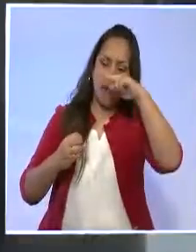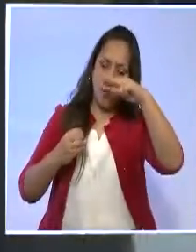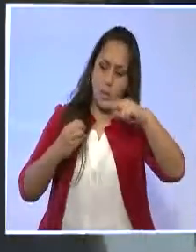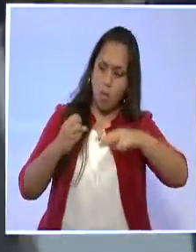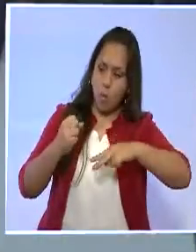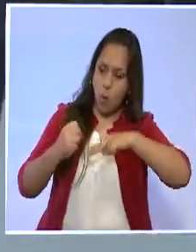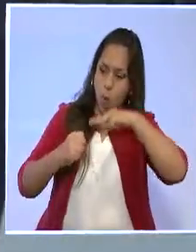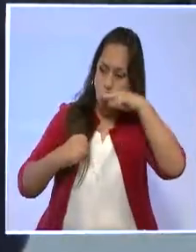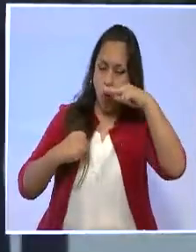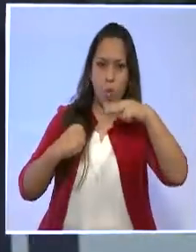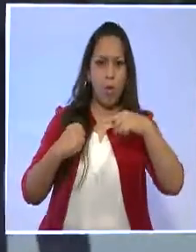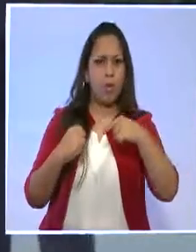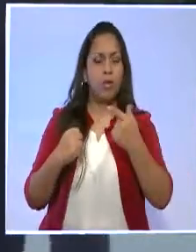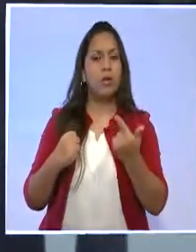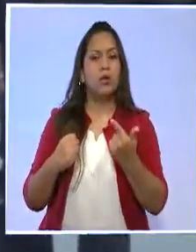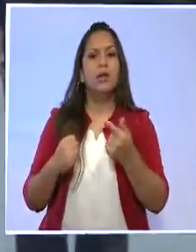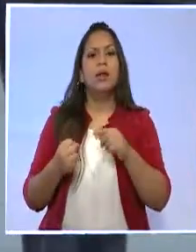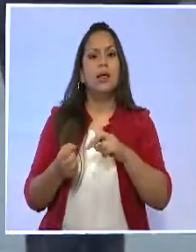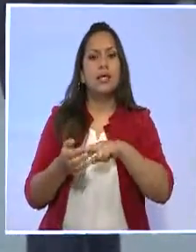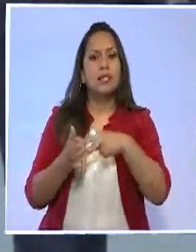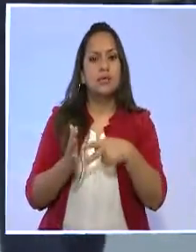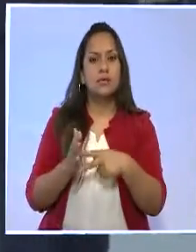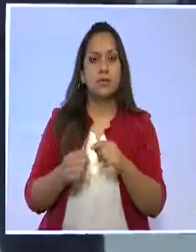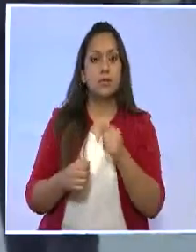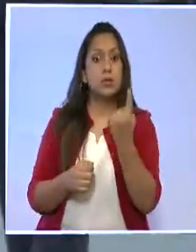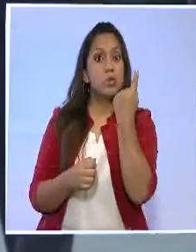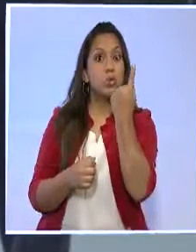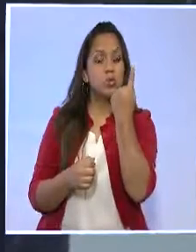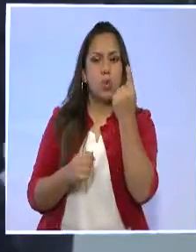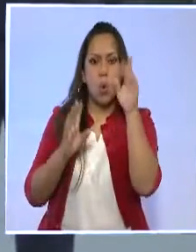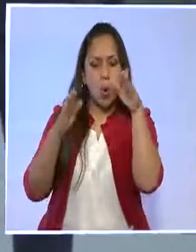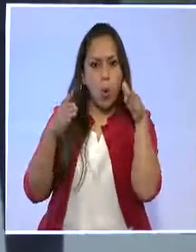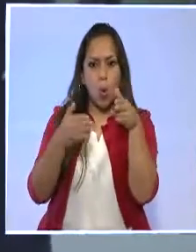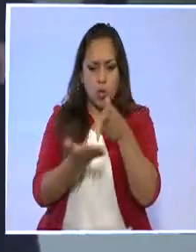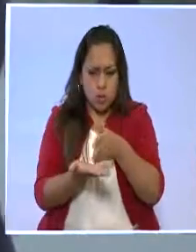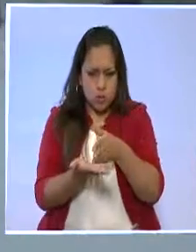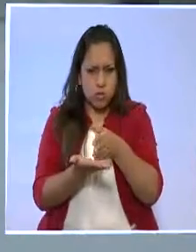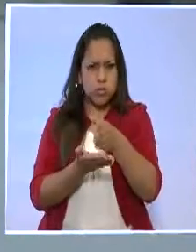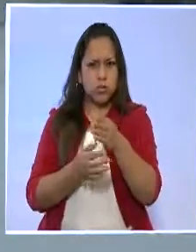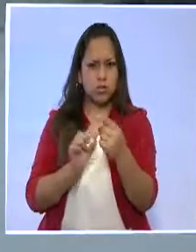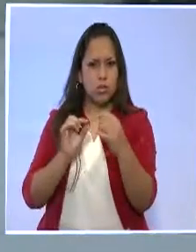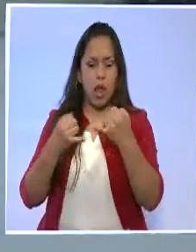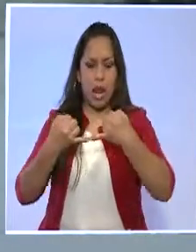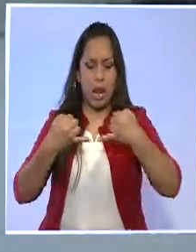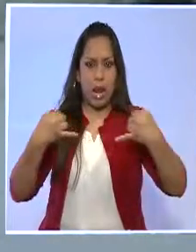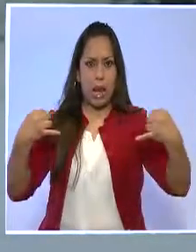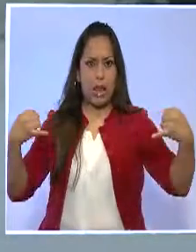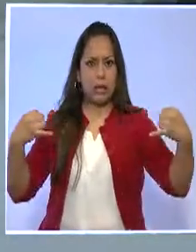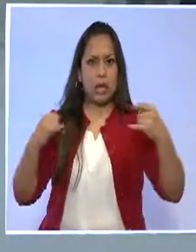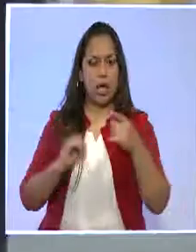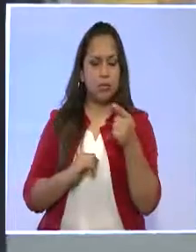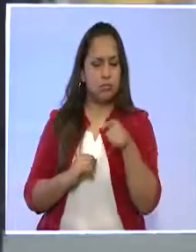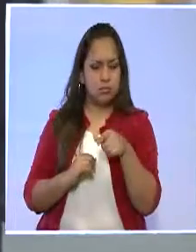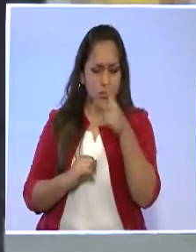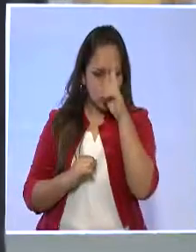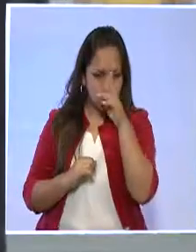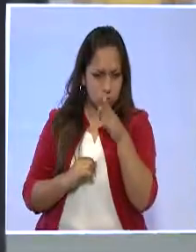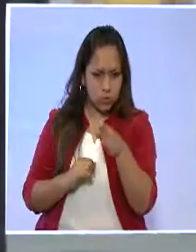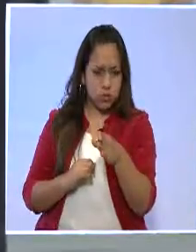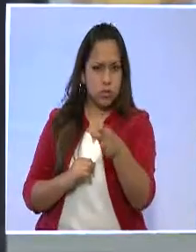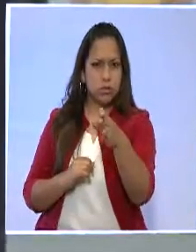decir que no existe una sola forma de hacer las cosas una sola línea un solo pensamiento ha sido fundamental y eso lo hemos demostrado